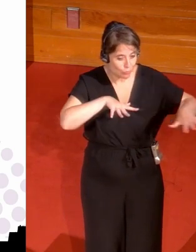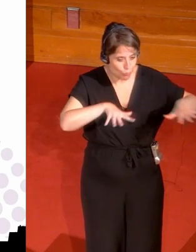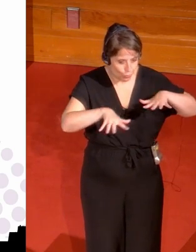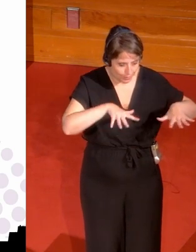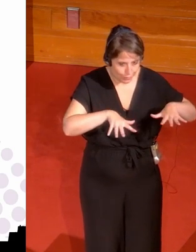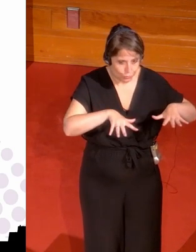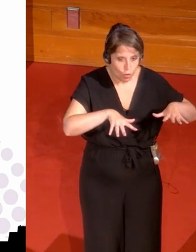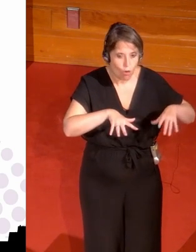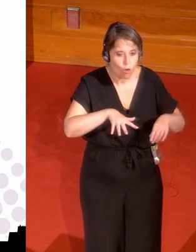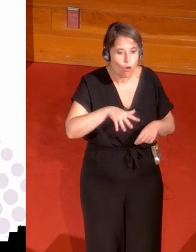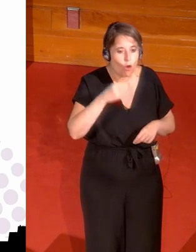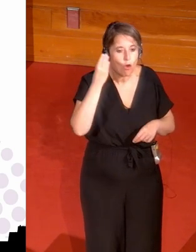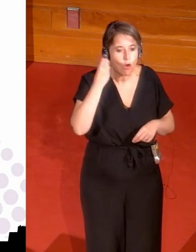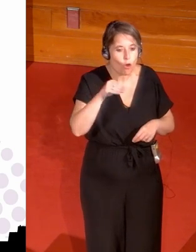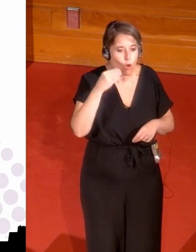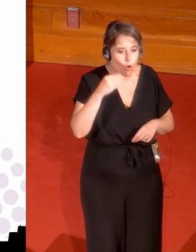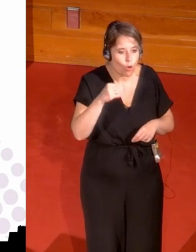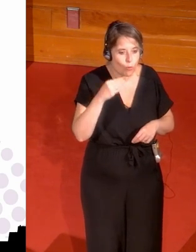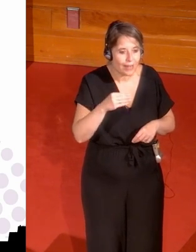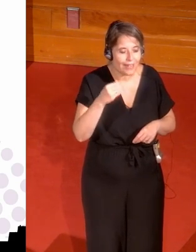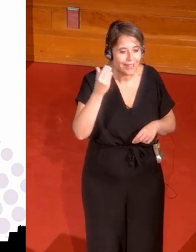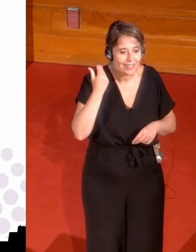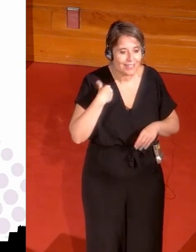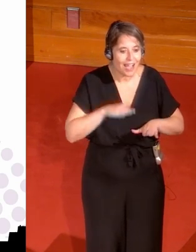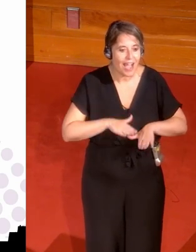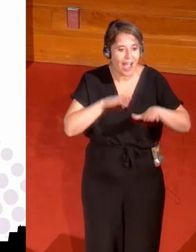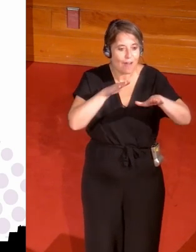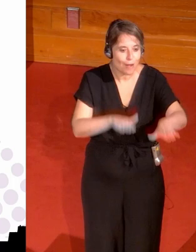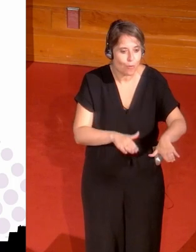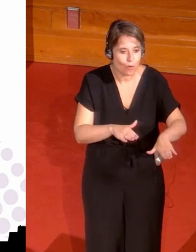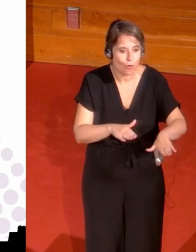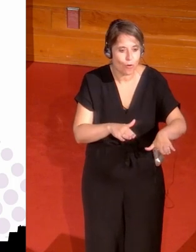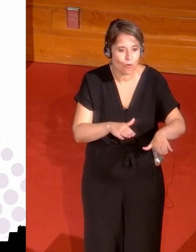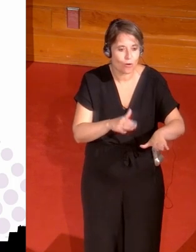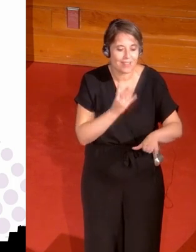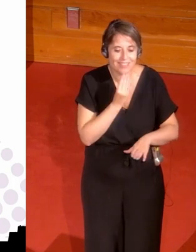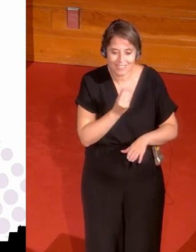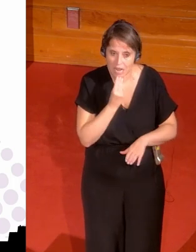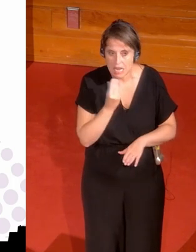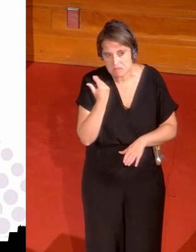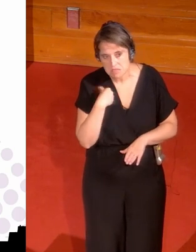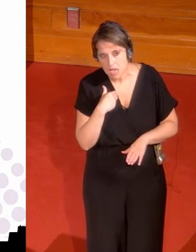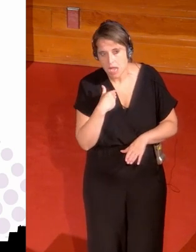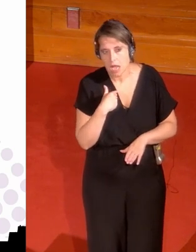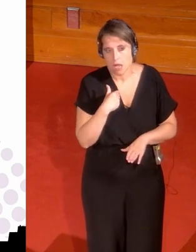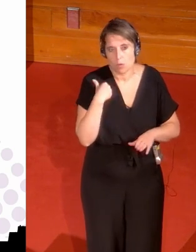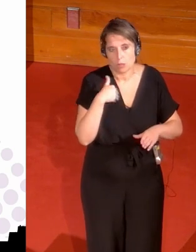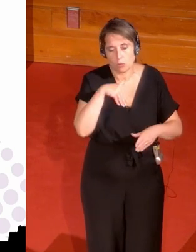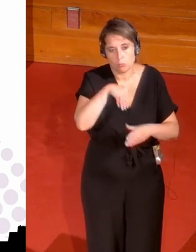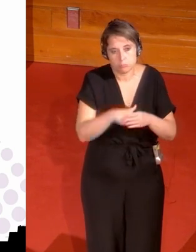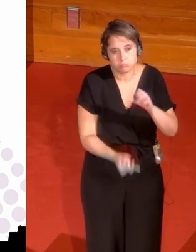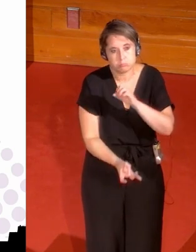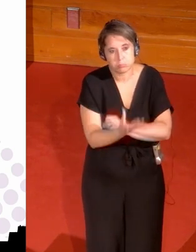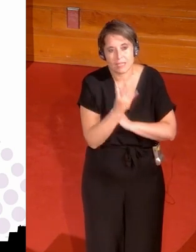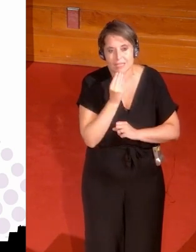no son tan acríticamente Pro israelí como las generaciones anteriores desde el 48 cuando se creó el estado